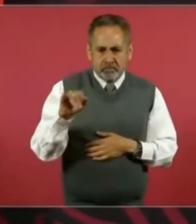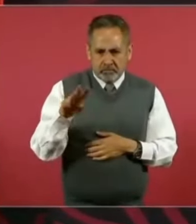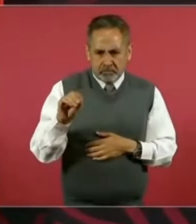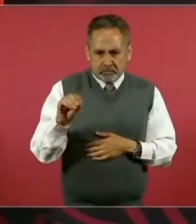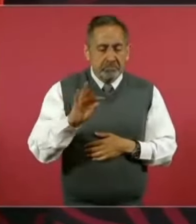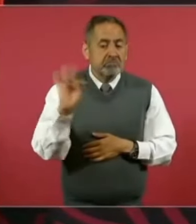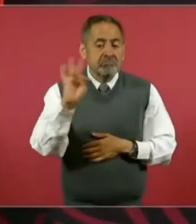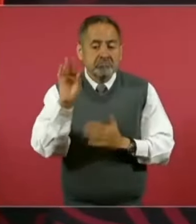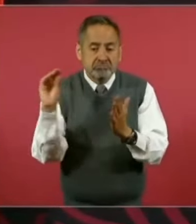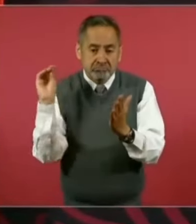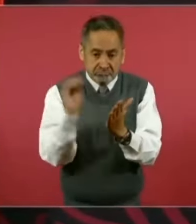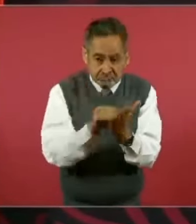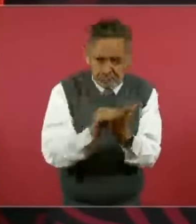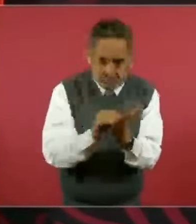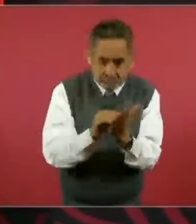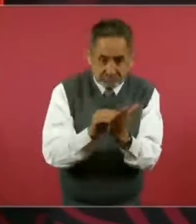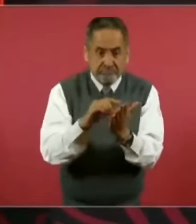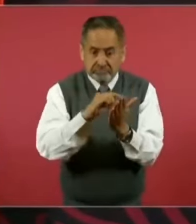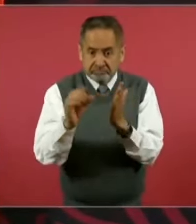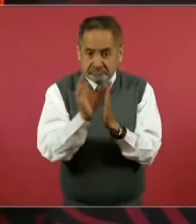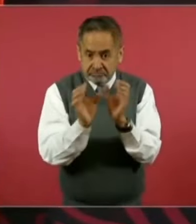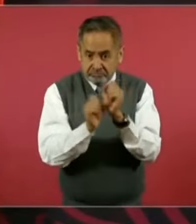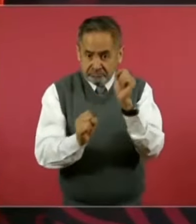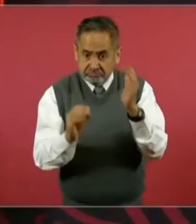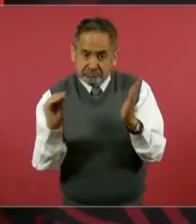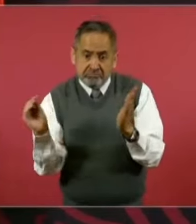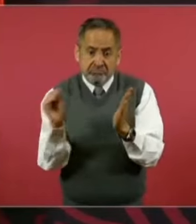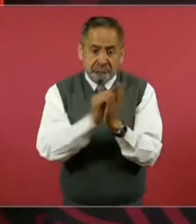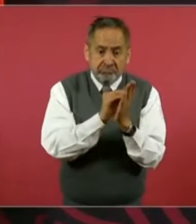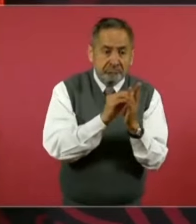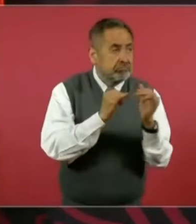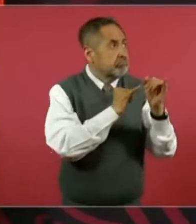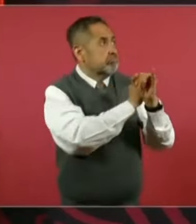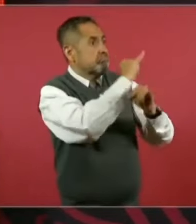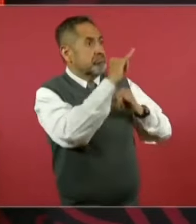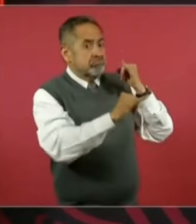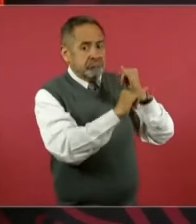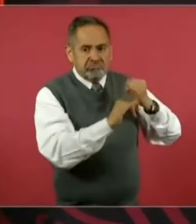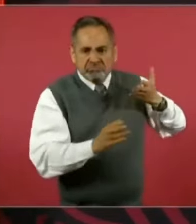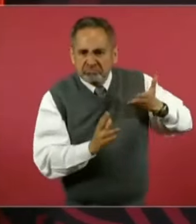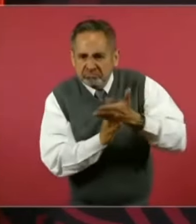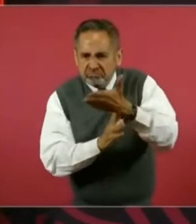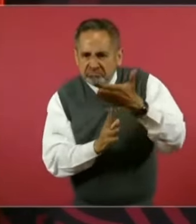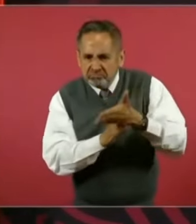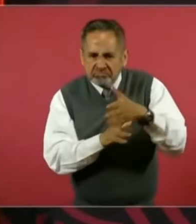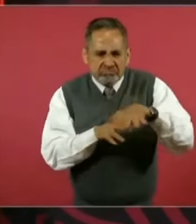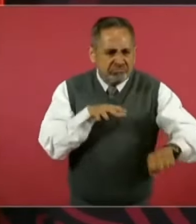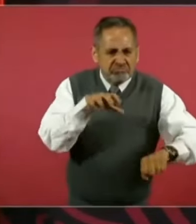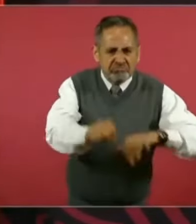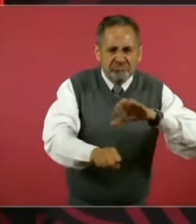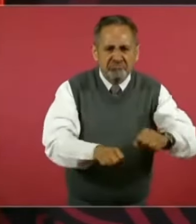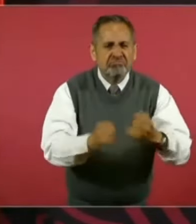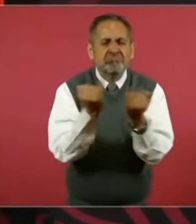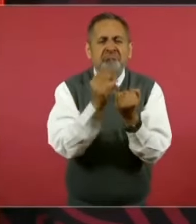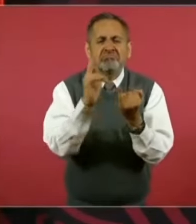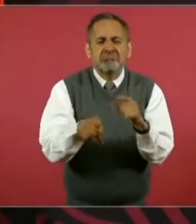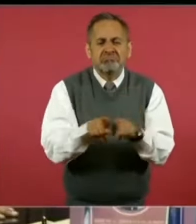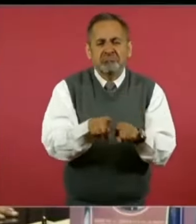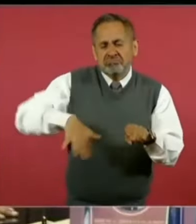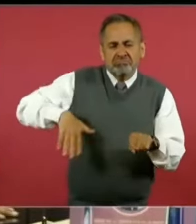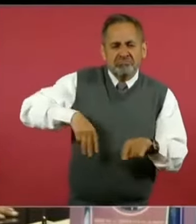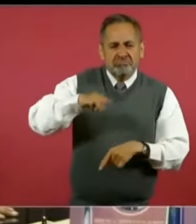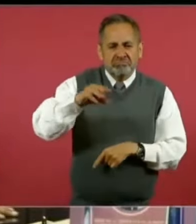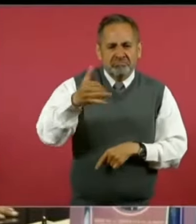colaboración internacional y se pueda detener a los criminales, como recientemente al Mayo Zambada. Le